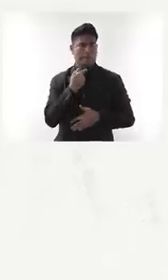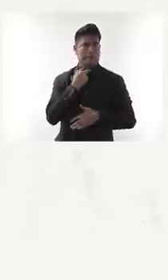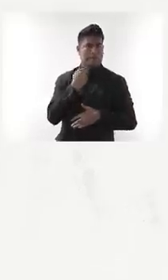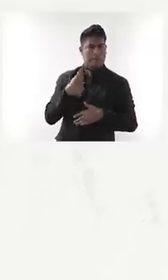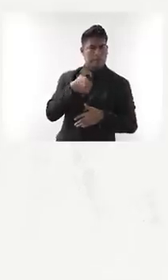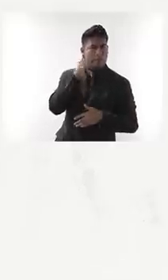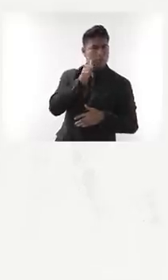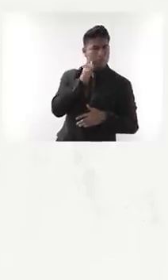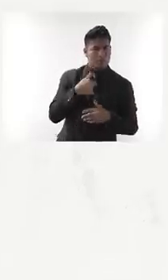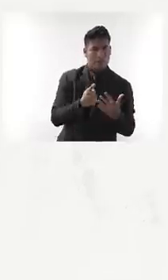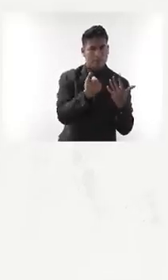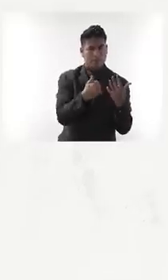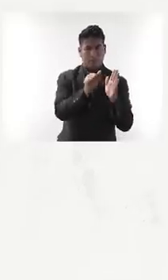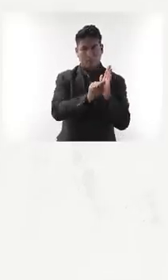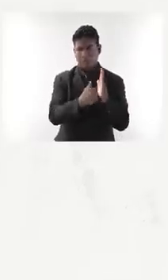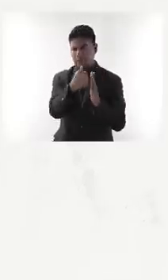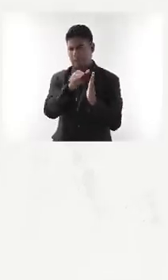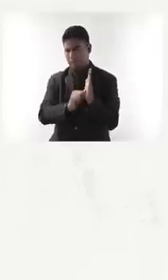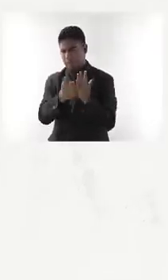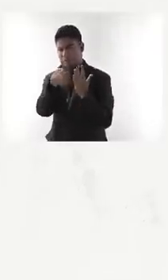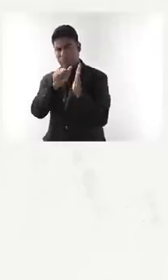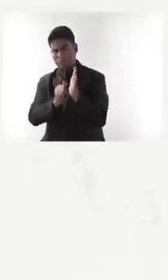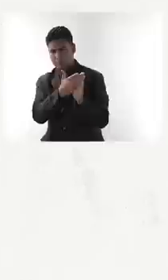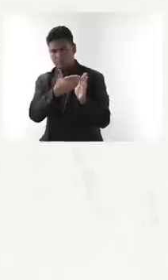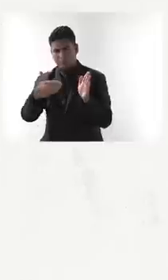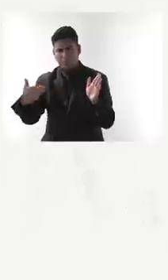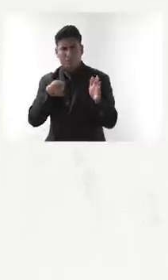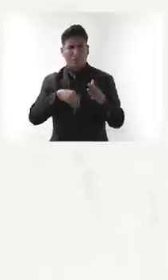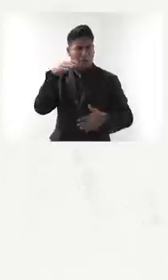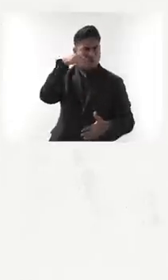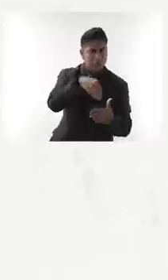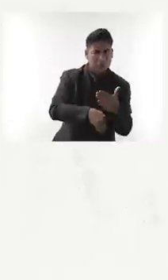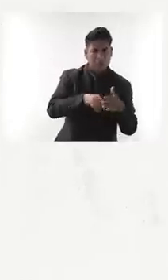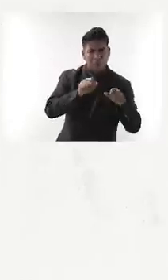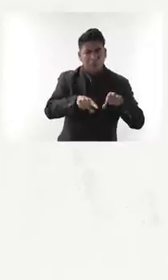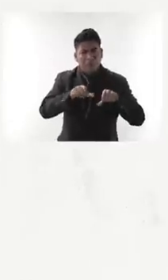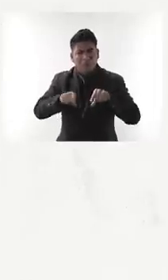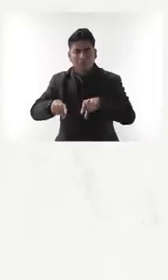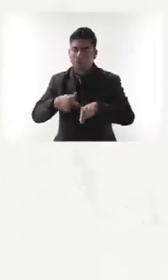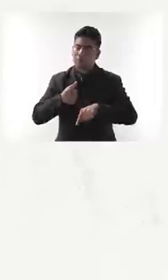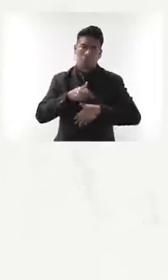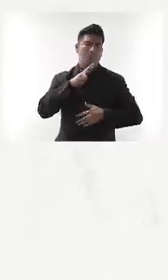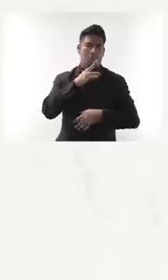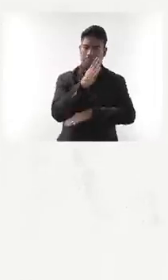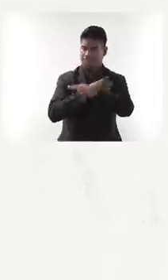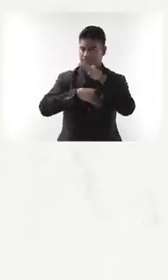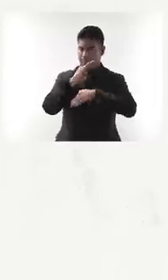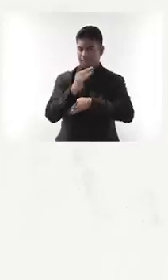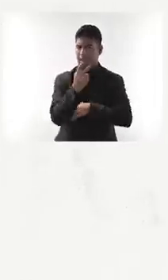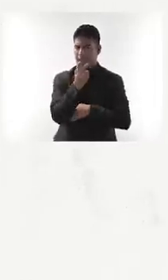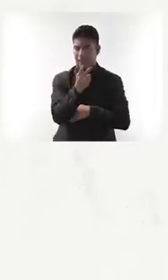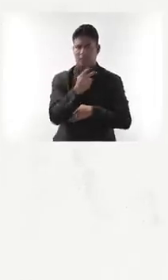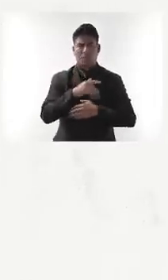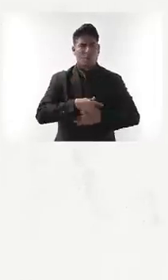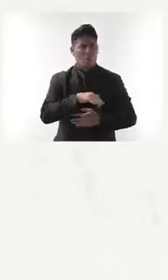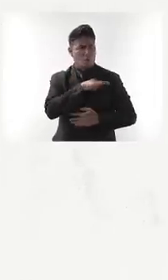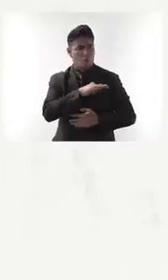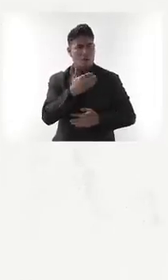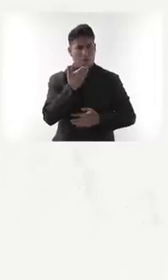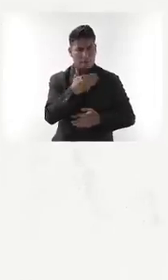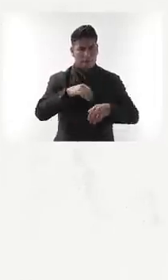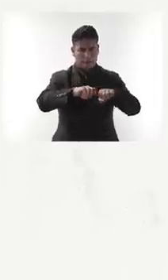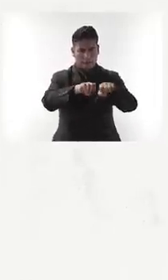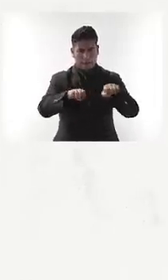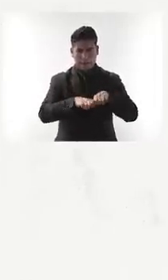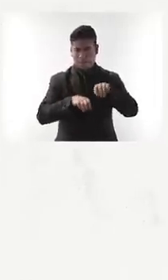semestralmente no tener éxito. Buscar otros incentivos también son muy relevantes para privilegiar fuerzas